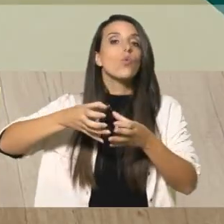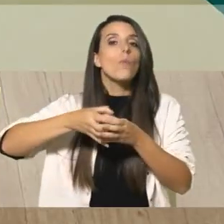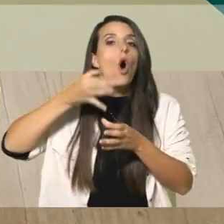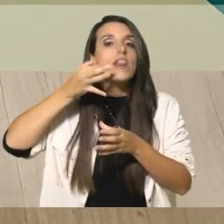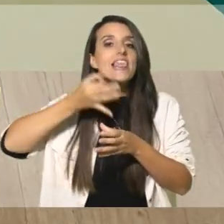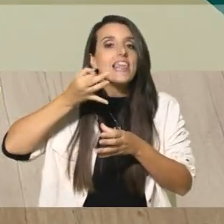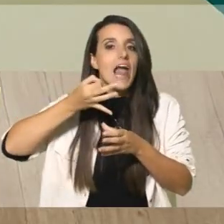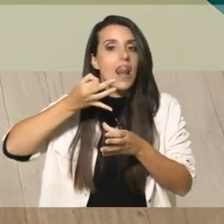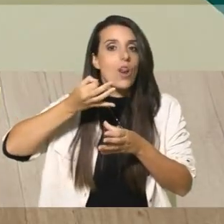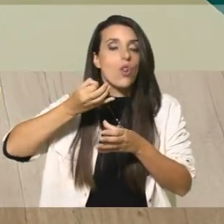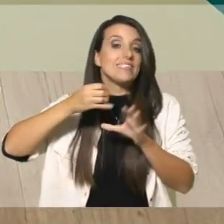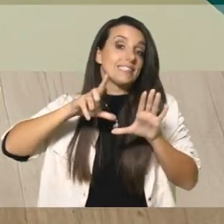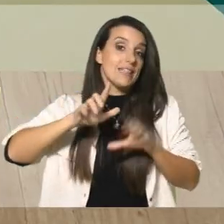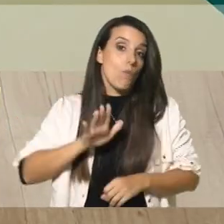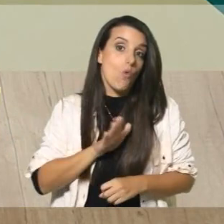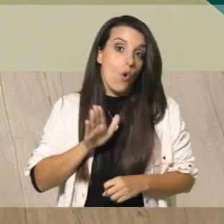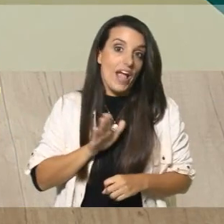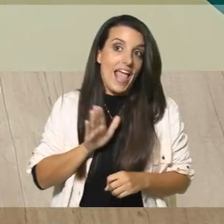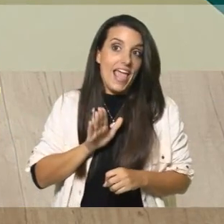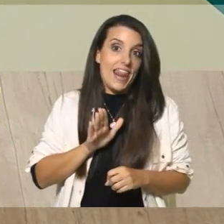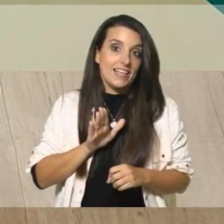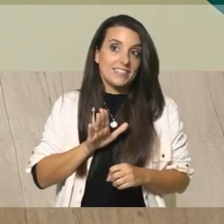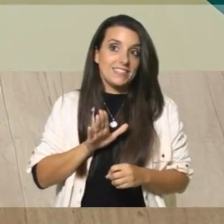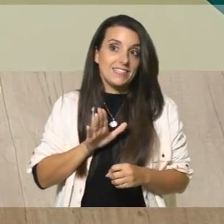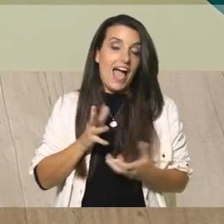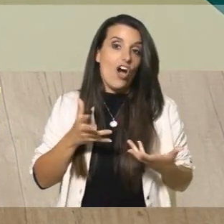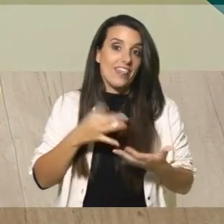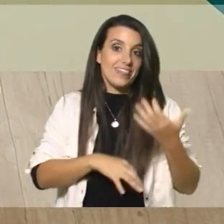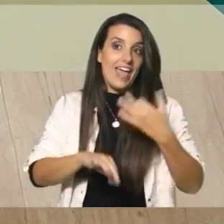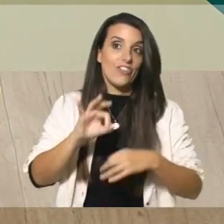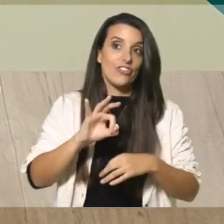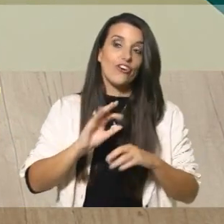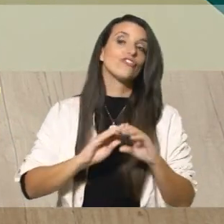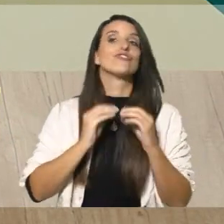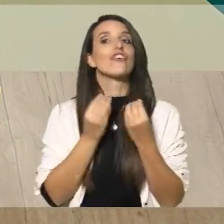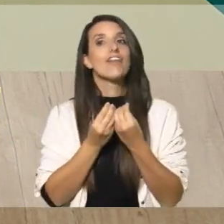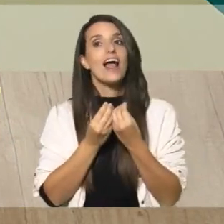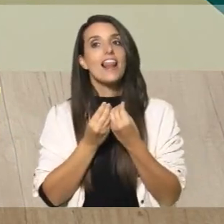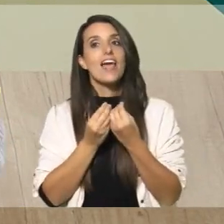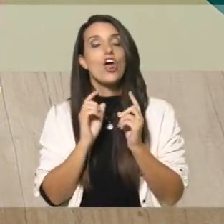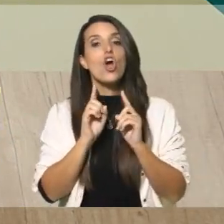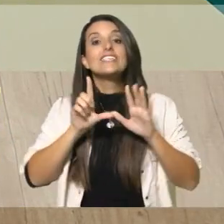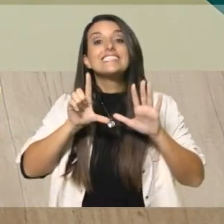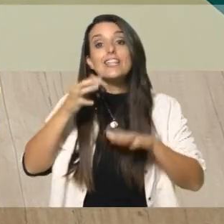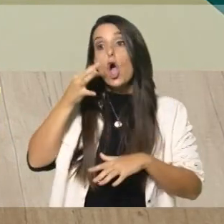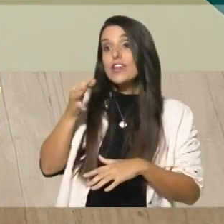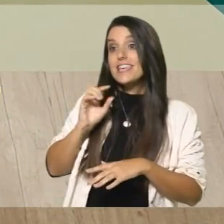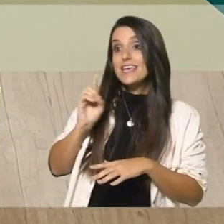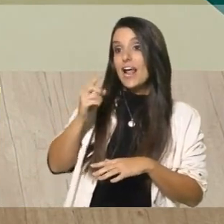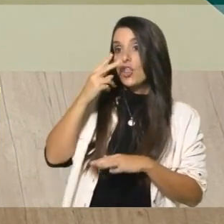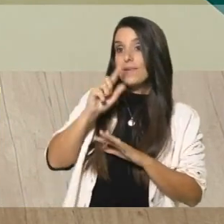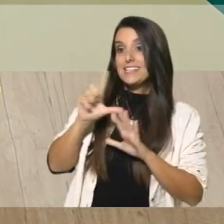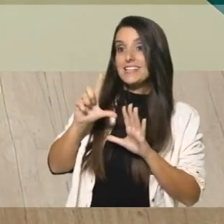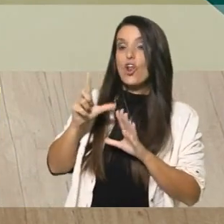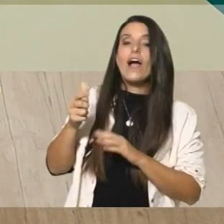que de estas 7 mujeres que somos las que nos presentamos en espectáculo, no somos las 7 originales del